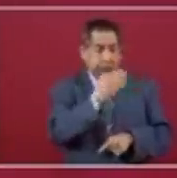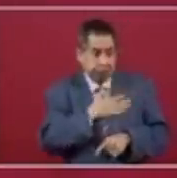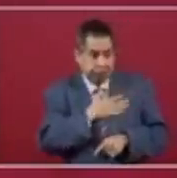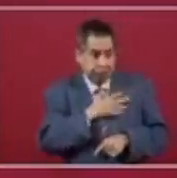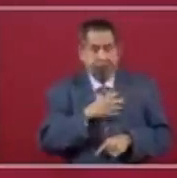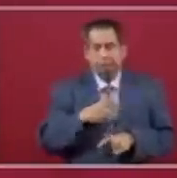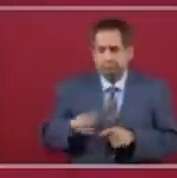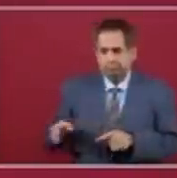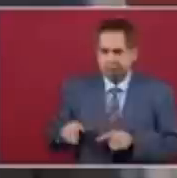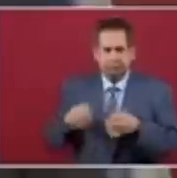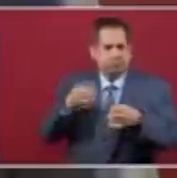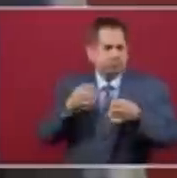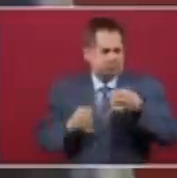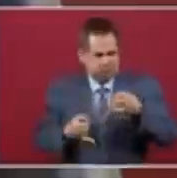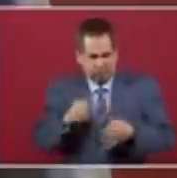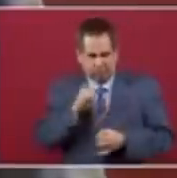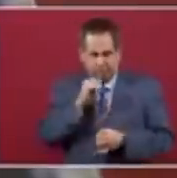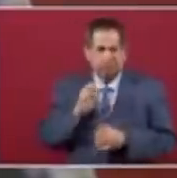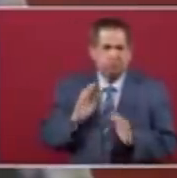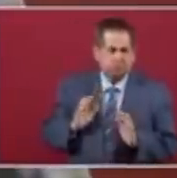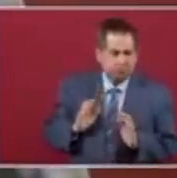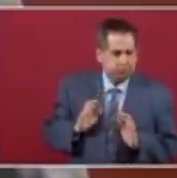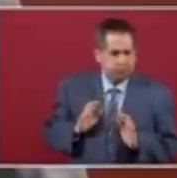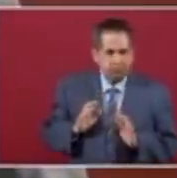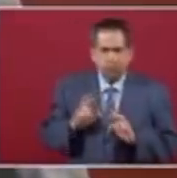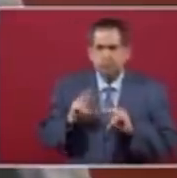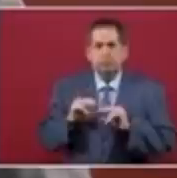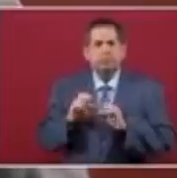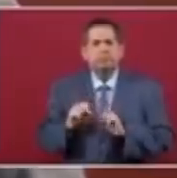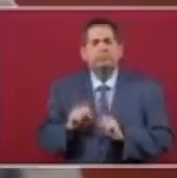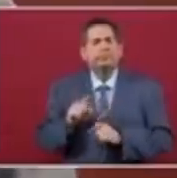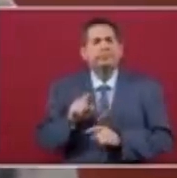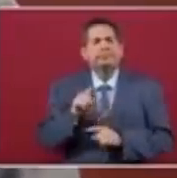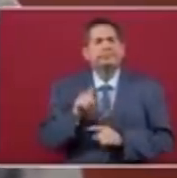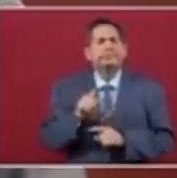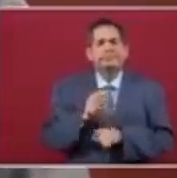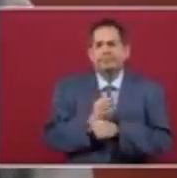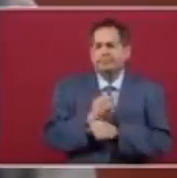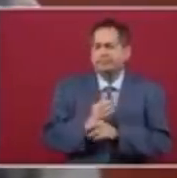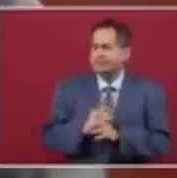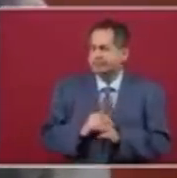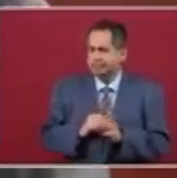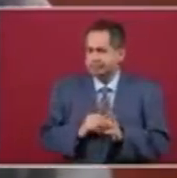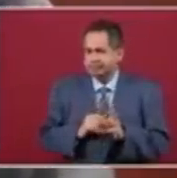se le está juzgando porque no es